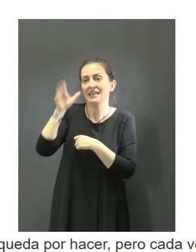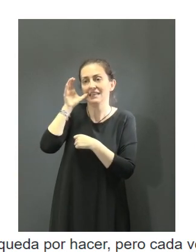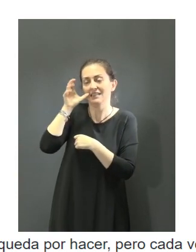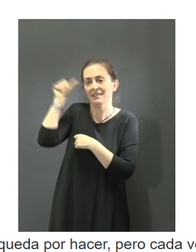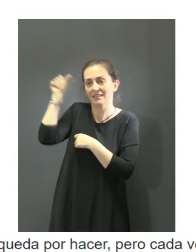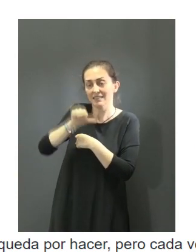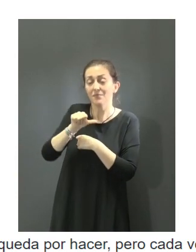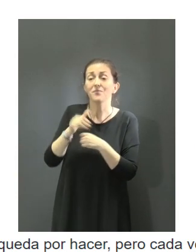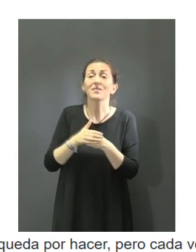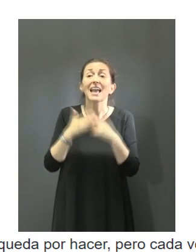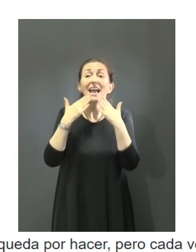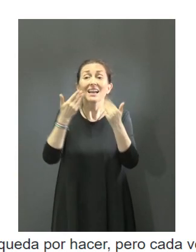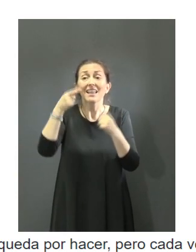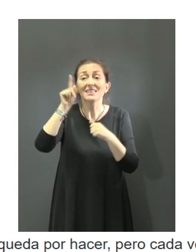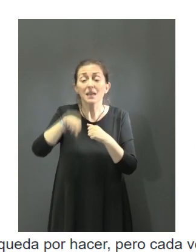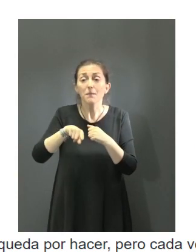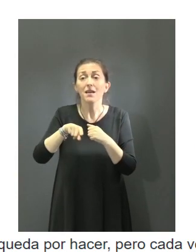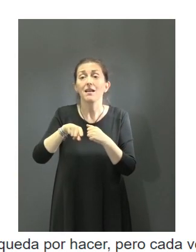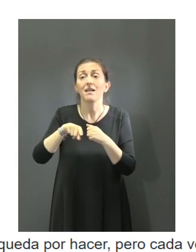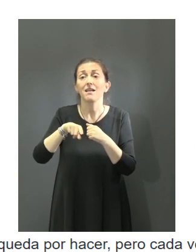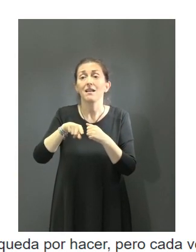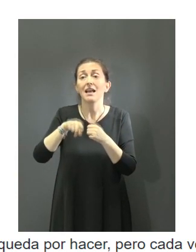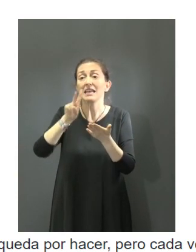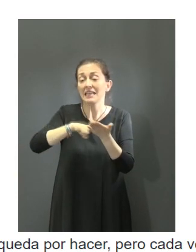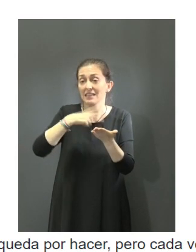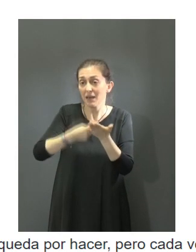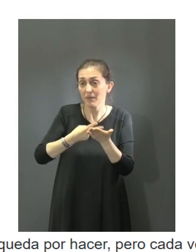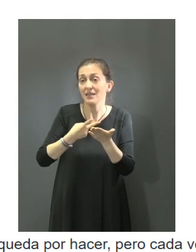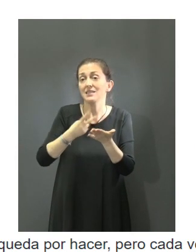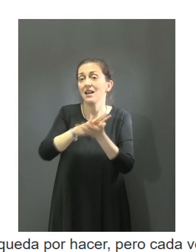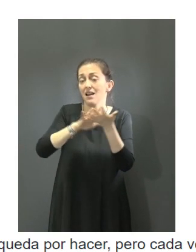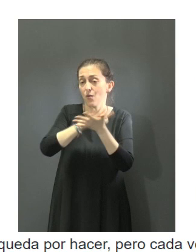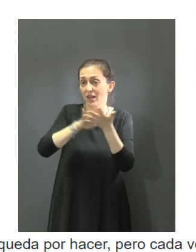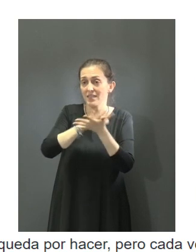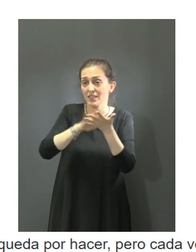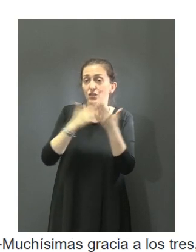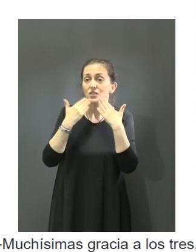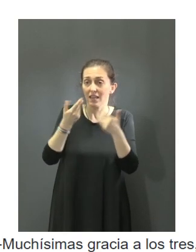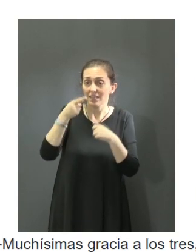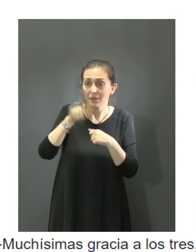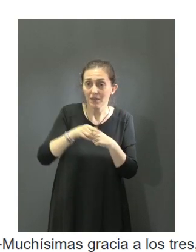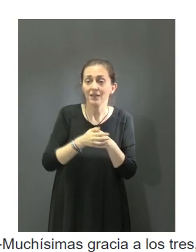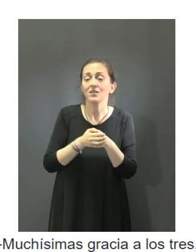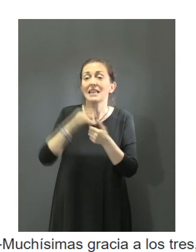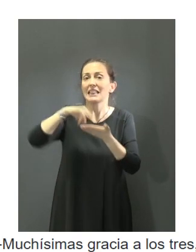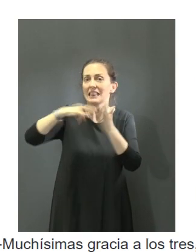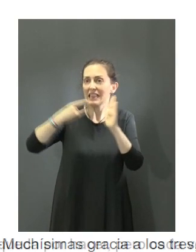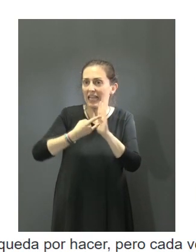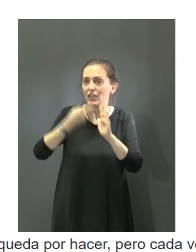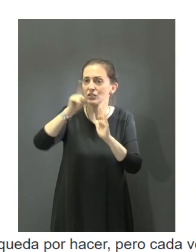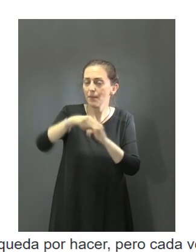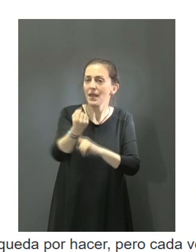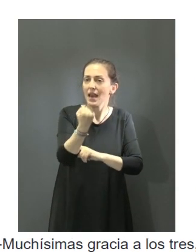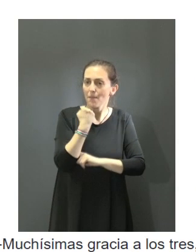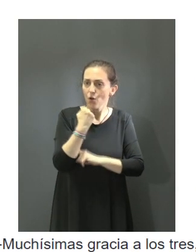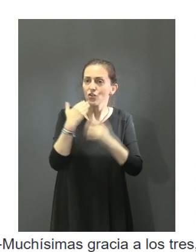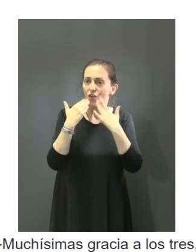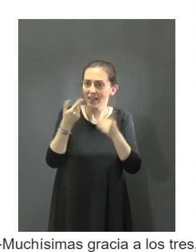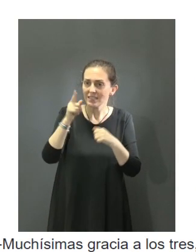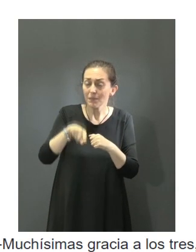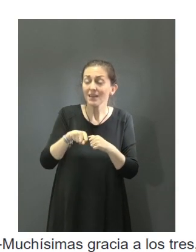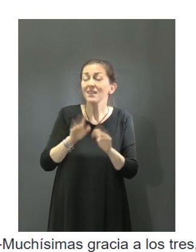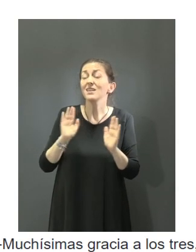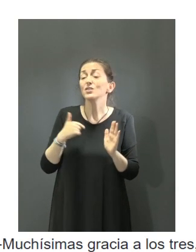sala, muchas gracias a las intérpretes en lengua de signos, a los técnicos que nos han apoyado, y